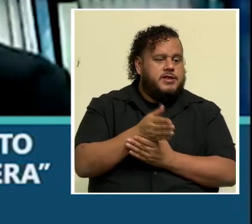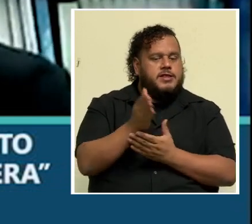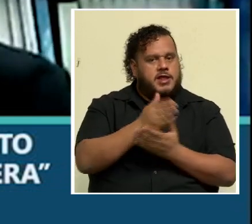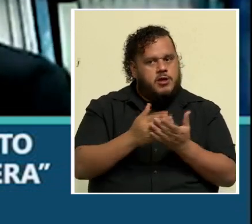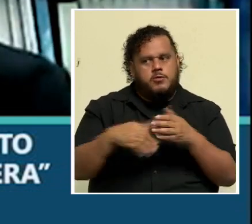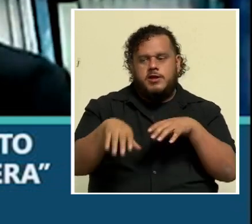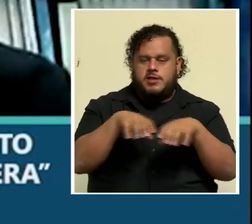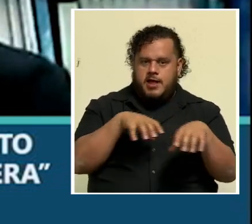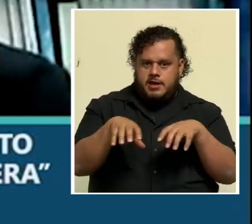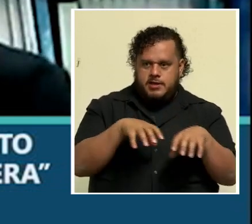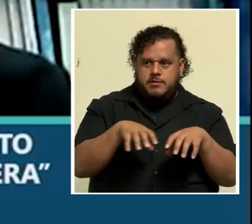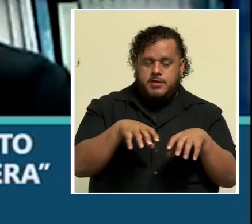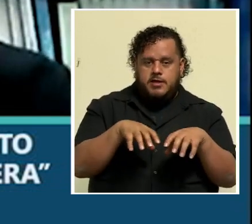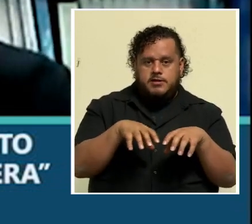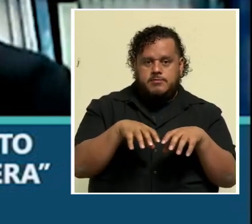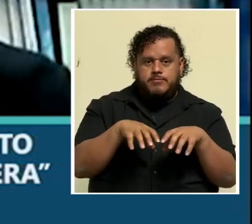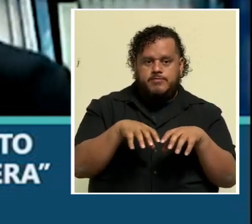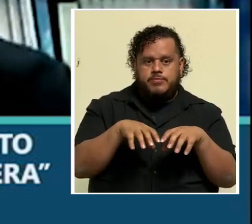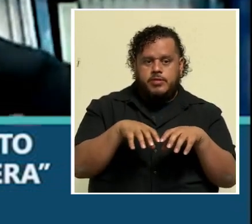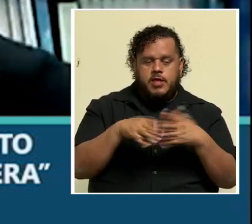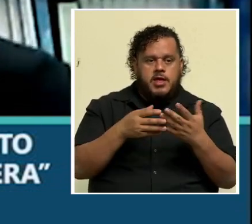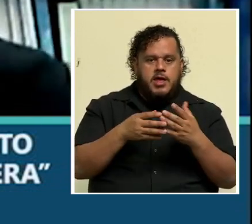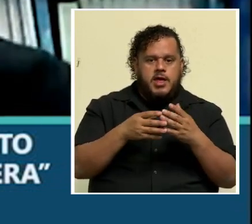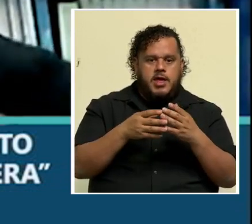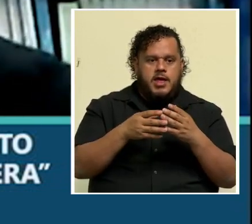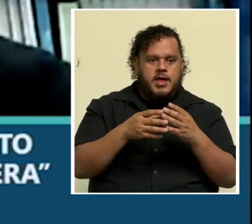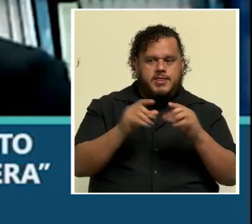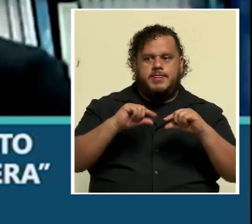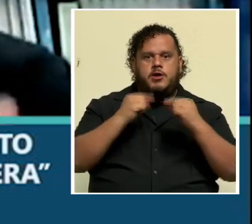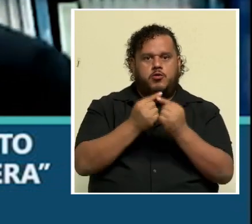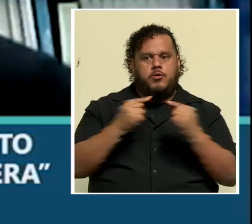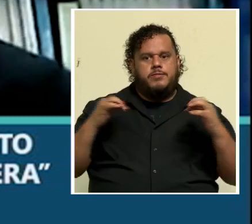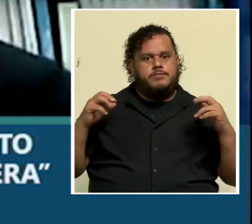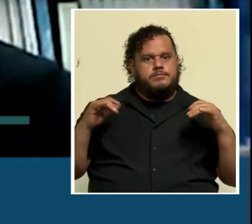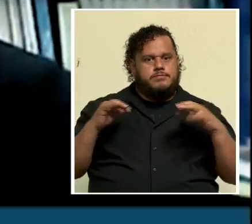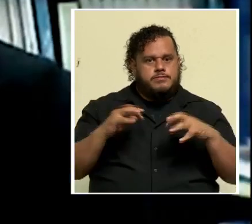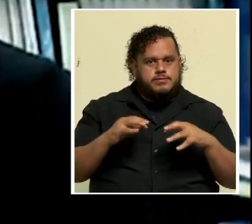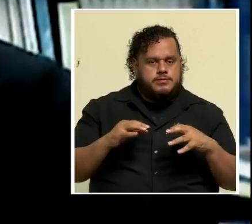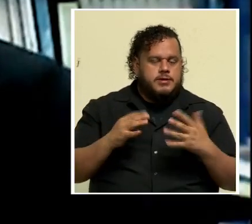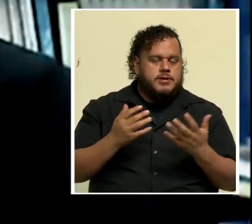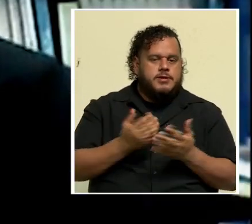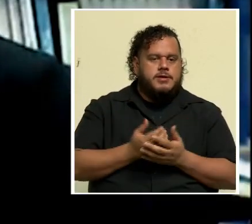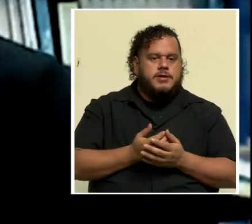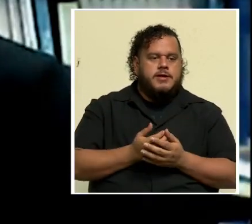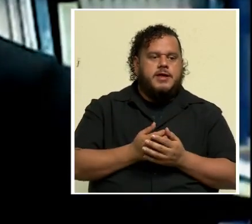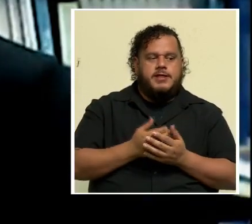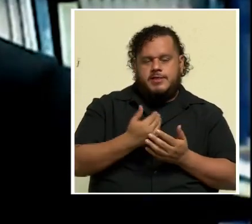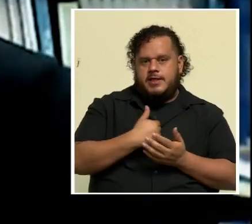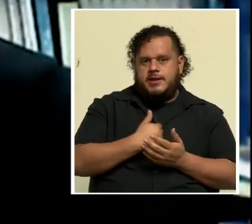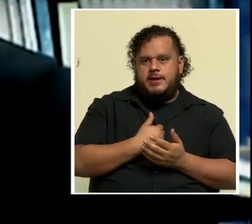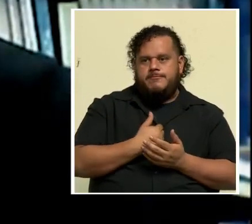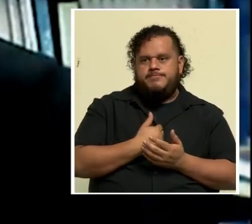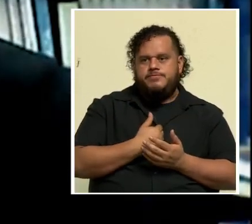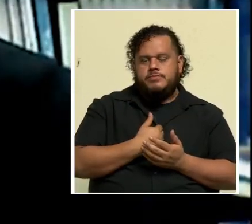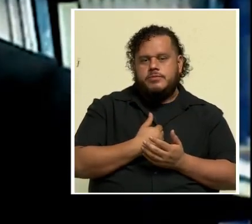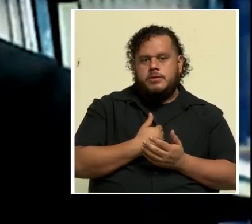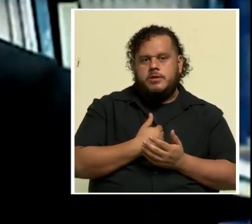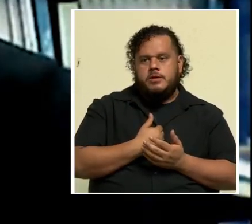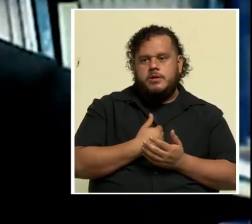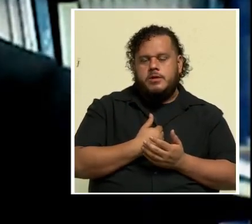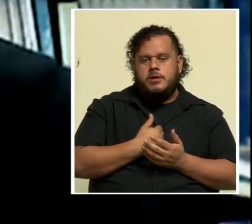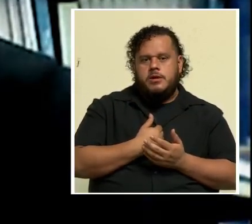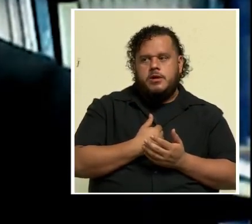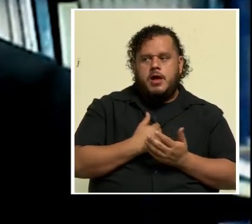ciertas actividades colectivas, o digamos actividades a mayor escala, tener un